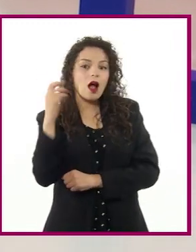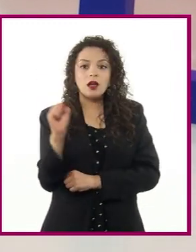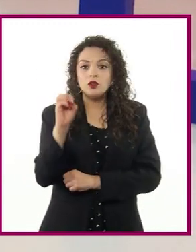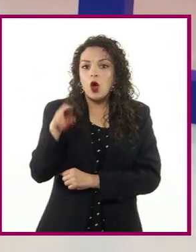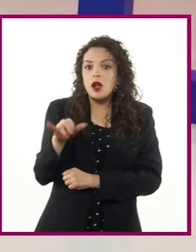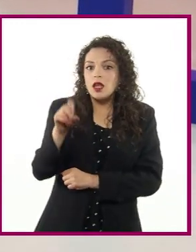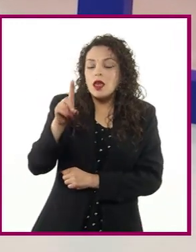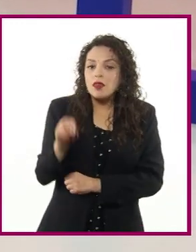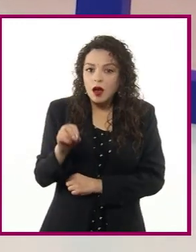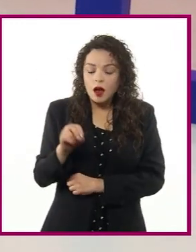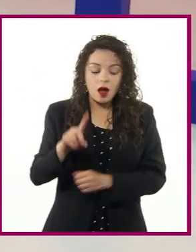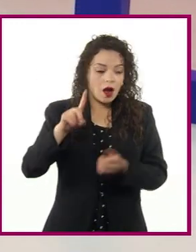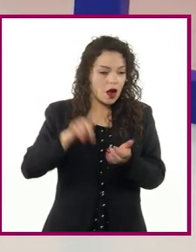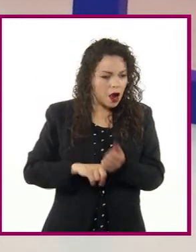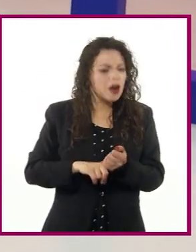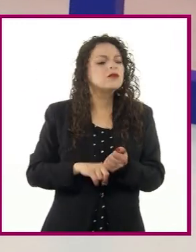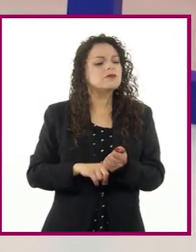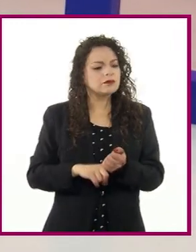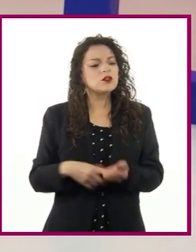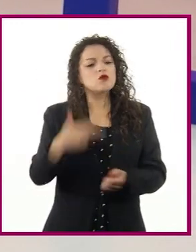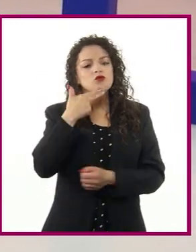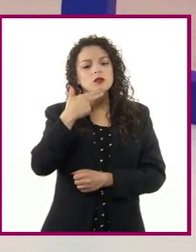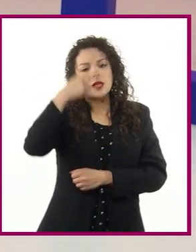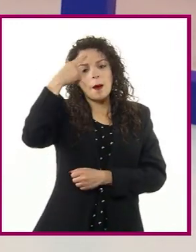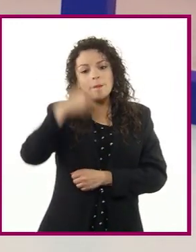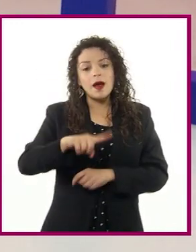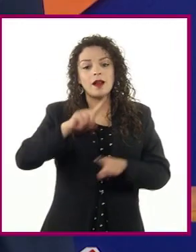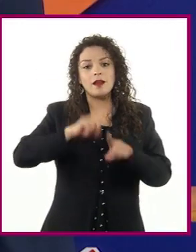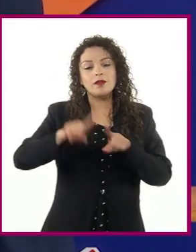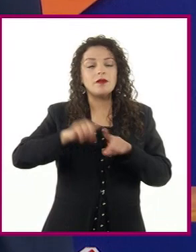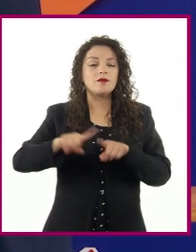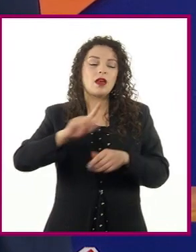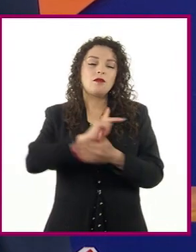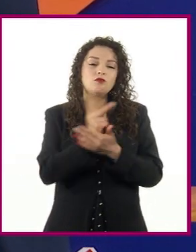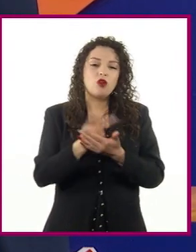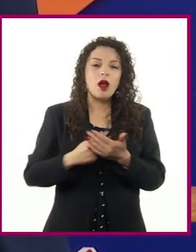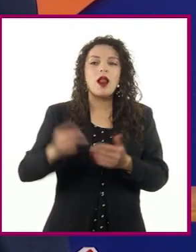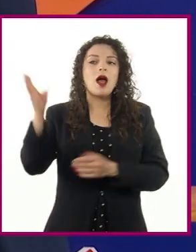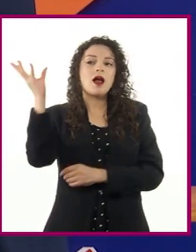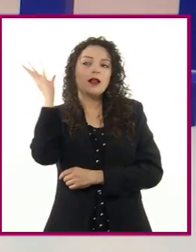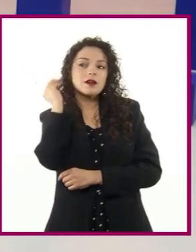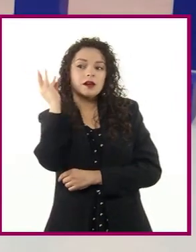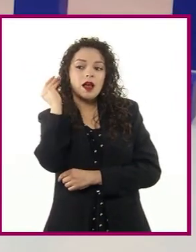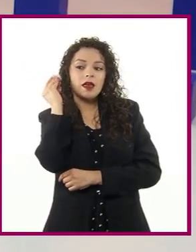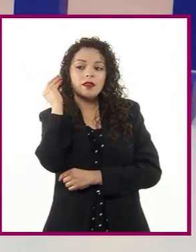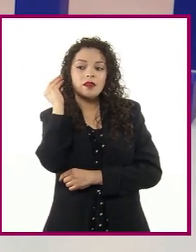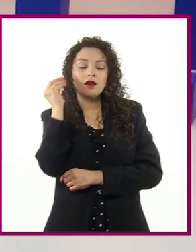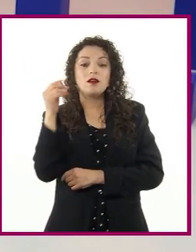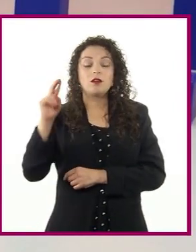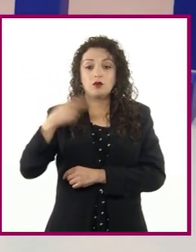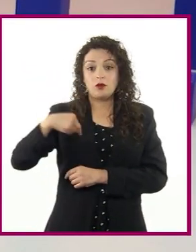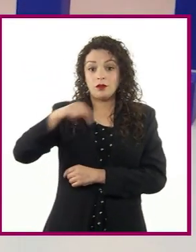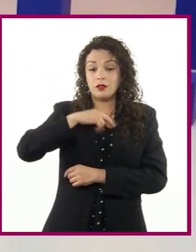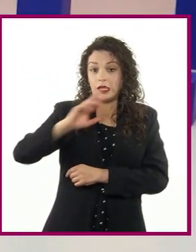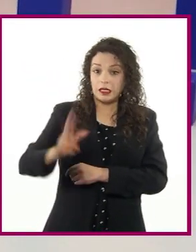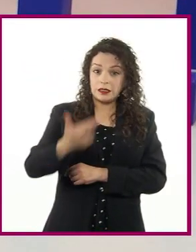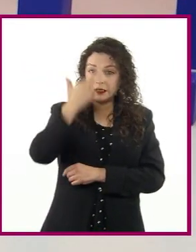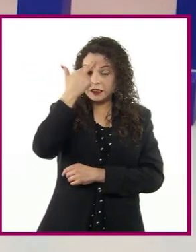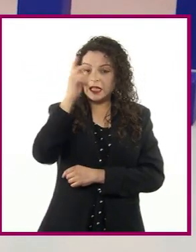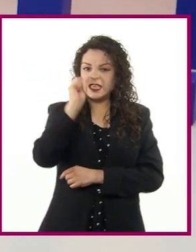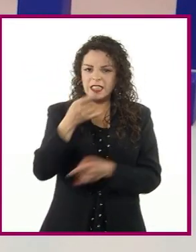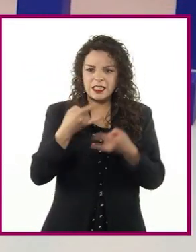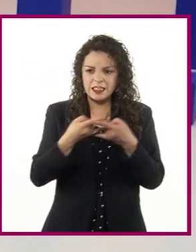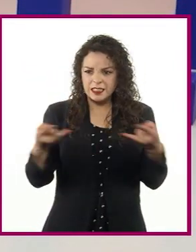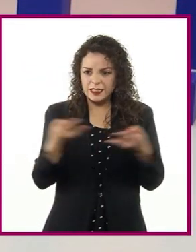el símil de los efectos especiales que se usan en los programas de radio. Para confirmar lo que hemos recordado acerca de los recursos de las